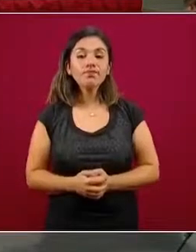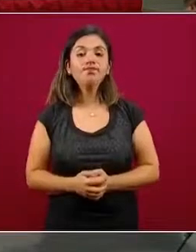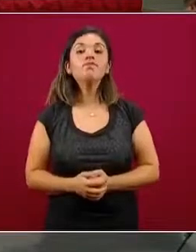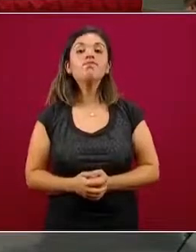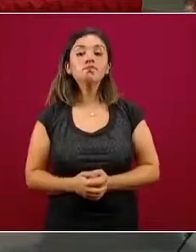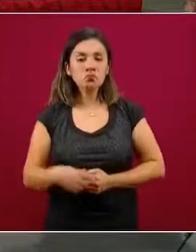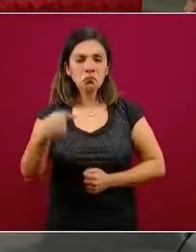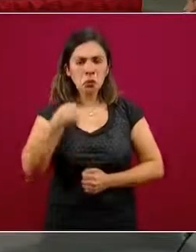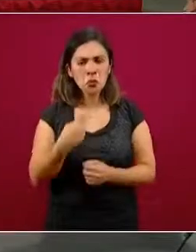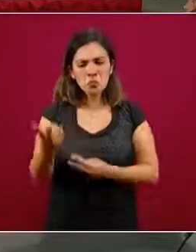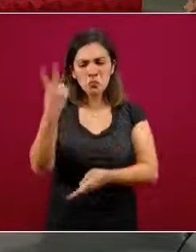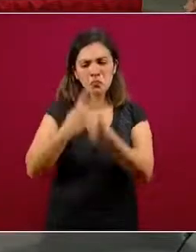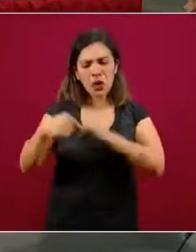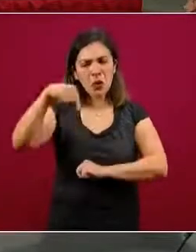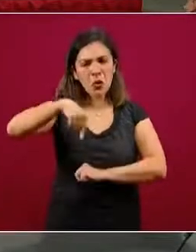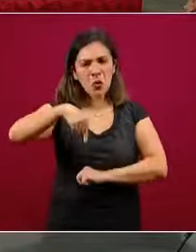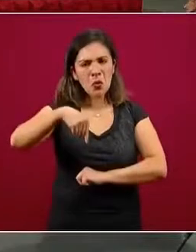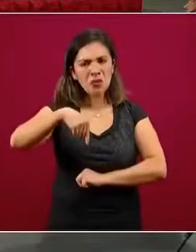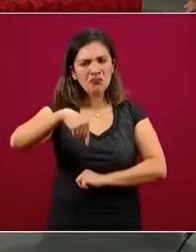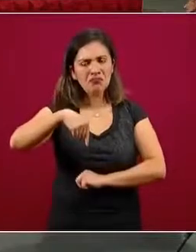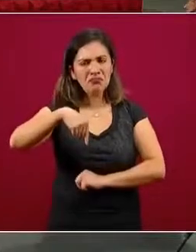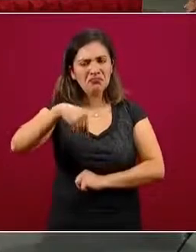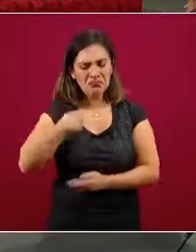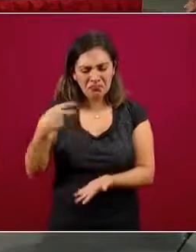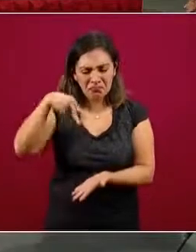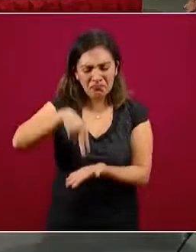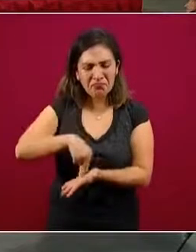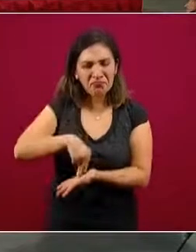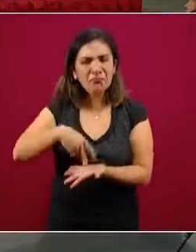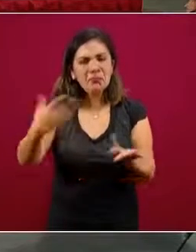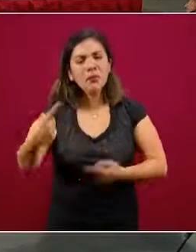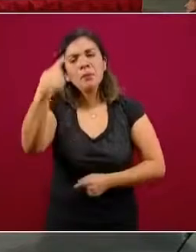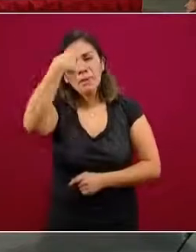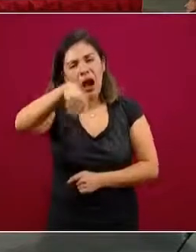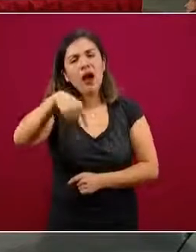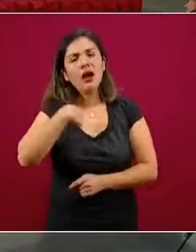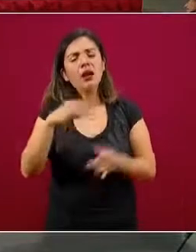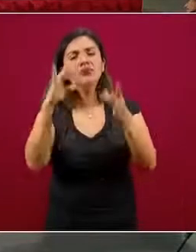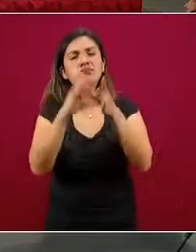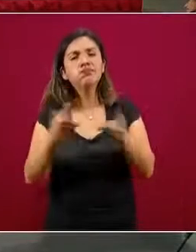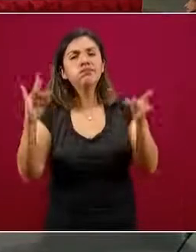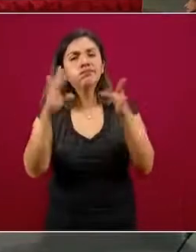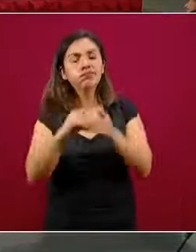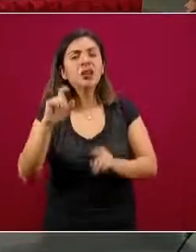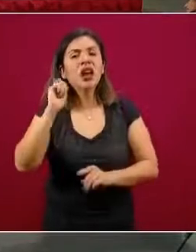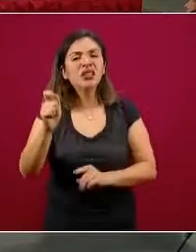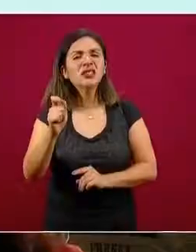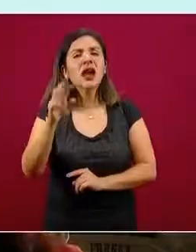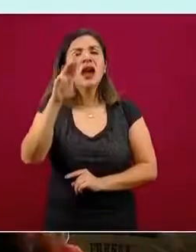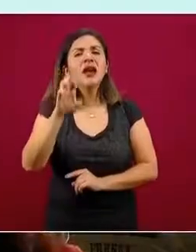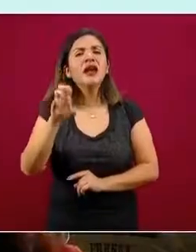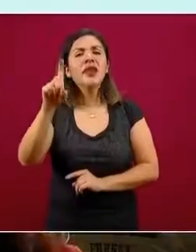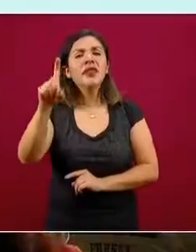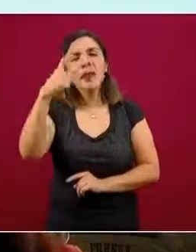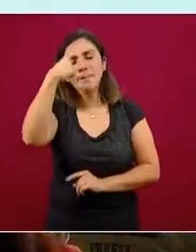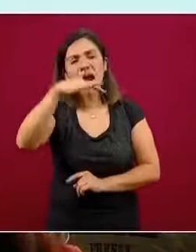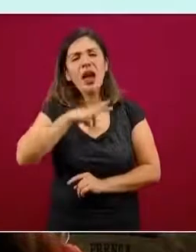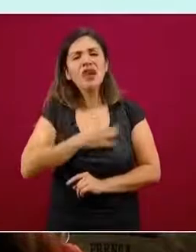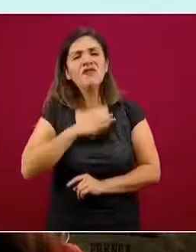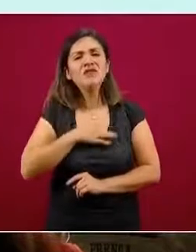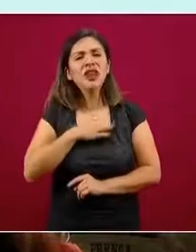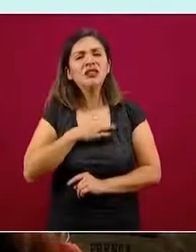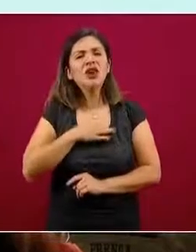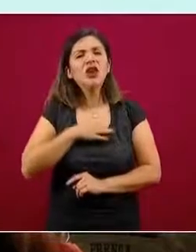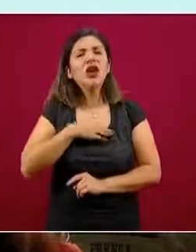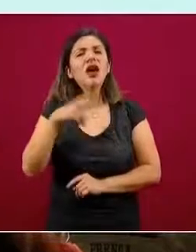La razón de mi presencia el día de hoy aquí es para hablarles de la red negativa de infecciones respiratorias agudas